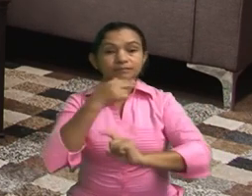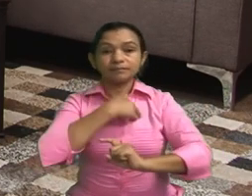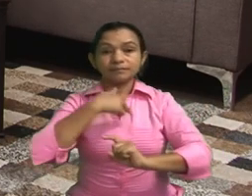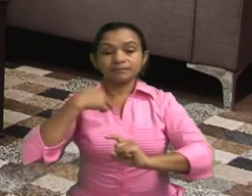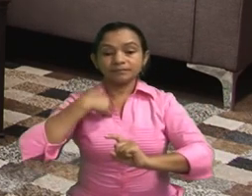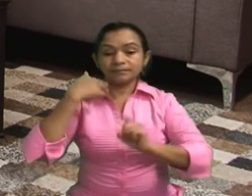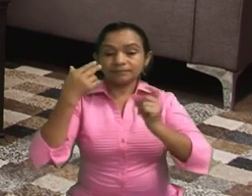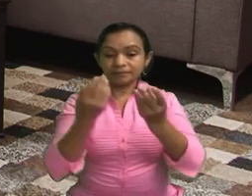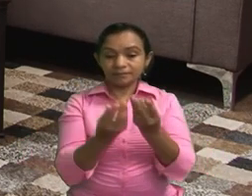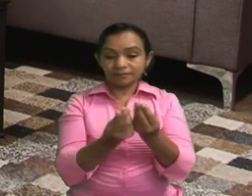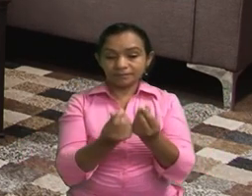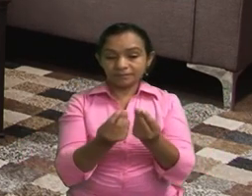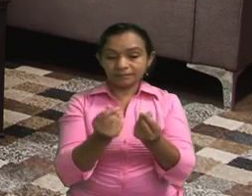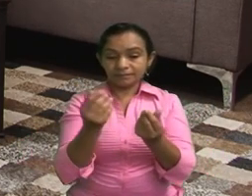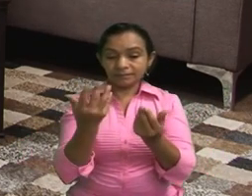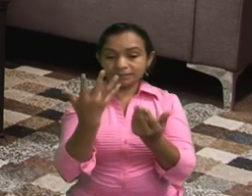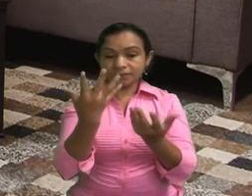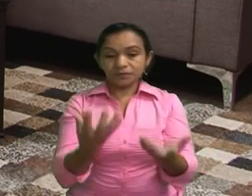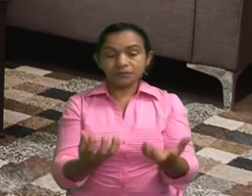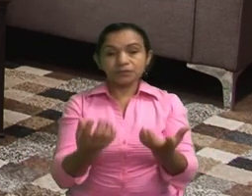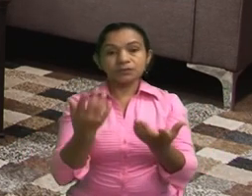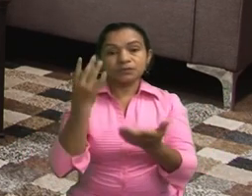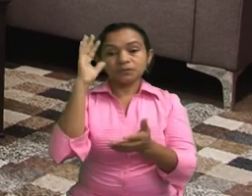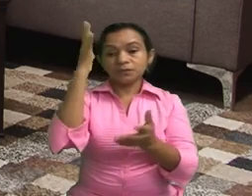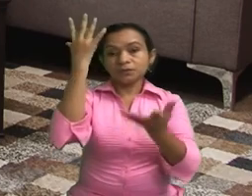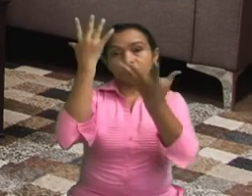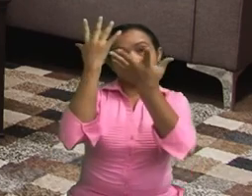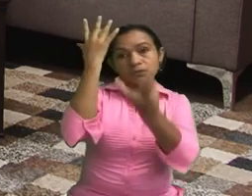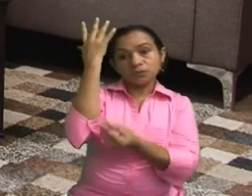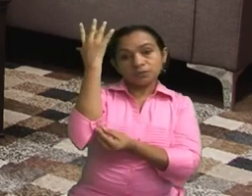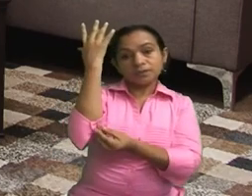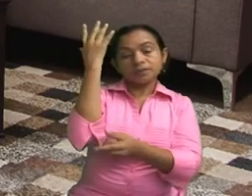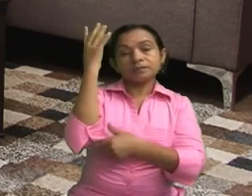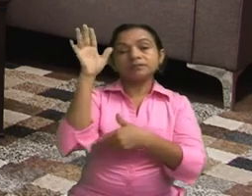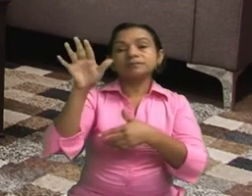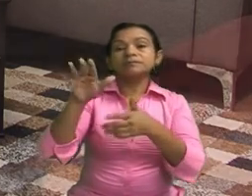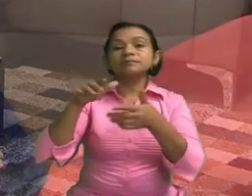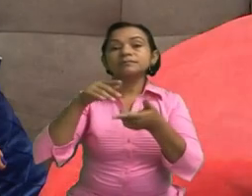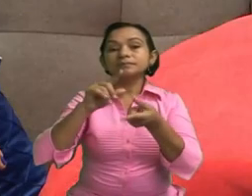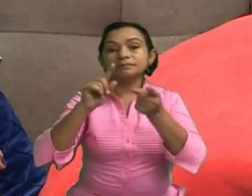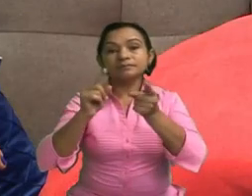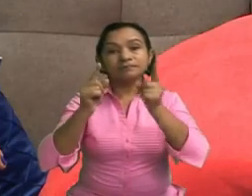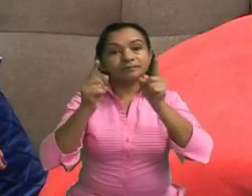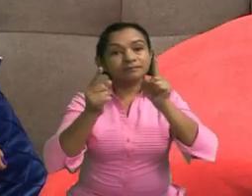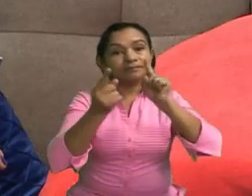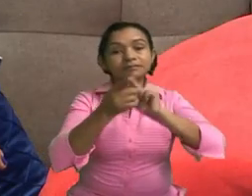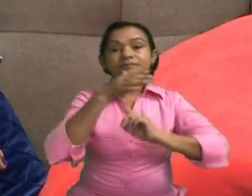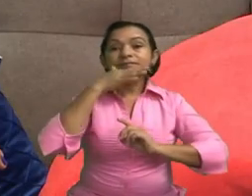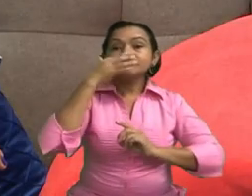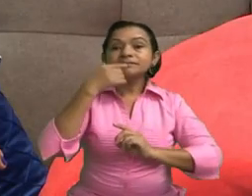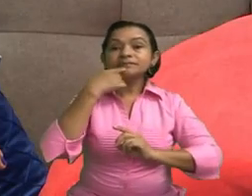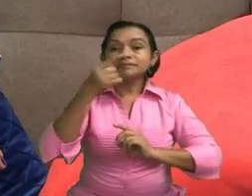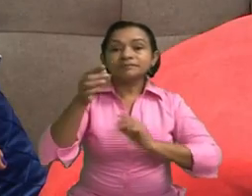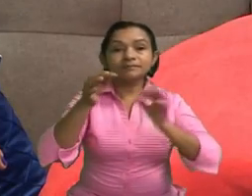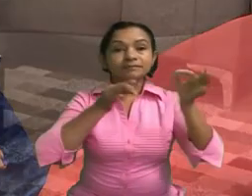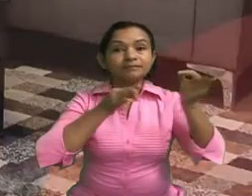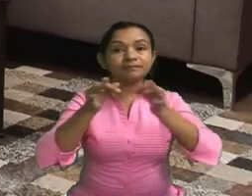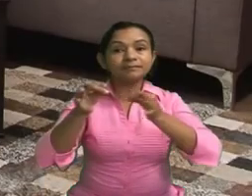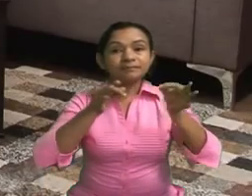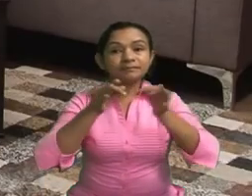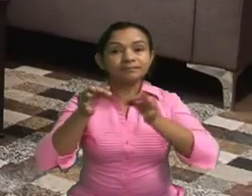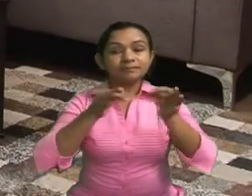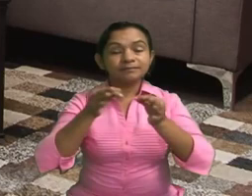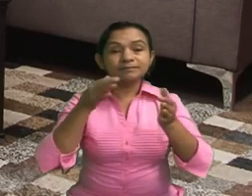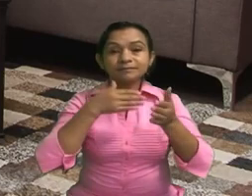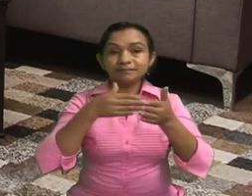tierra para poder ellas también emitir oxígeno. Que ese proceso siempre nosotros, yo lo menciono así de esa manera